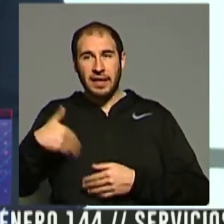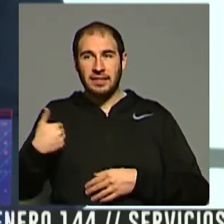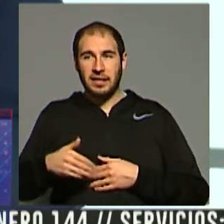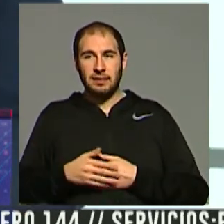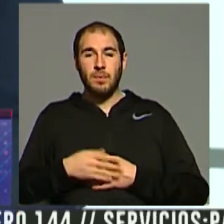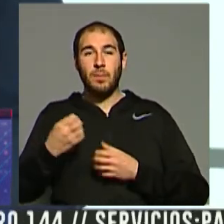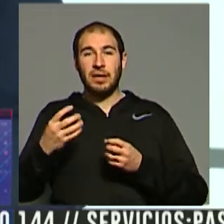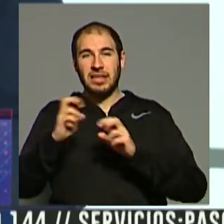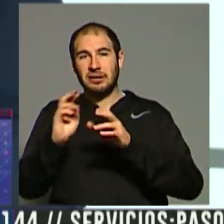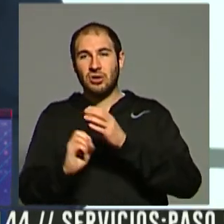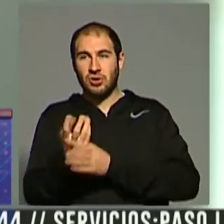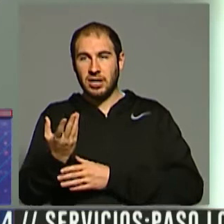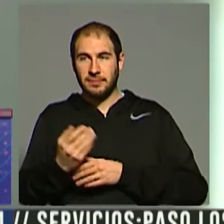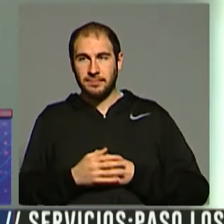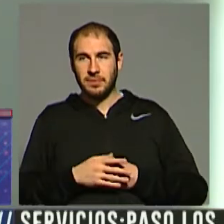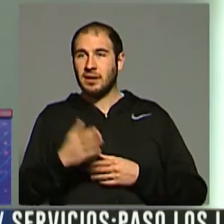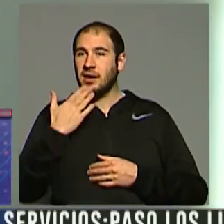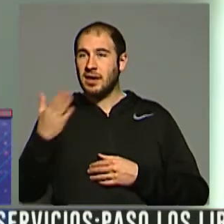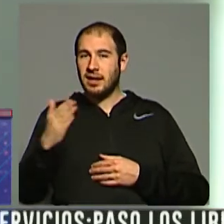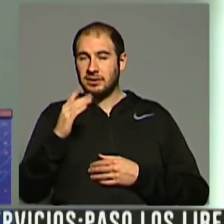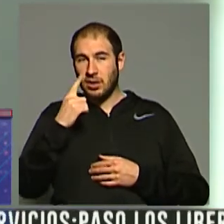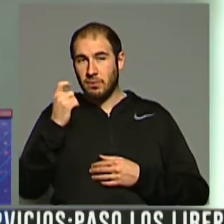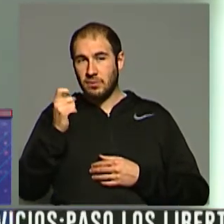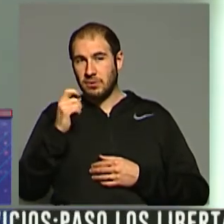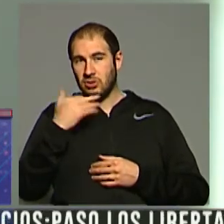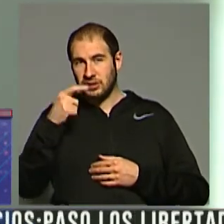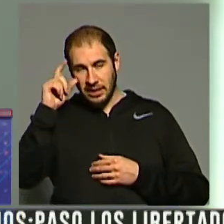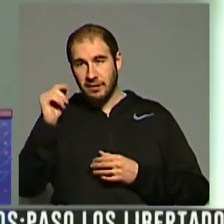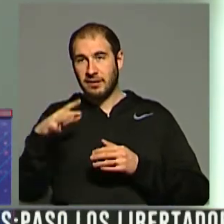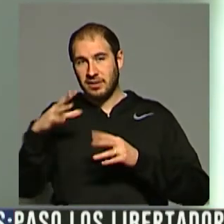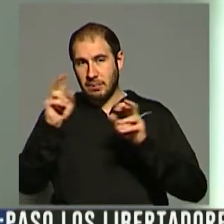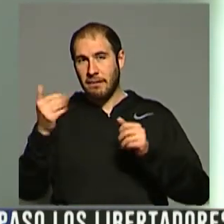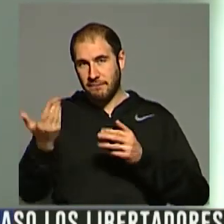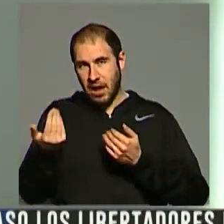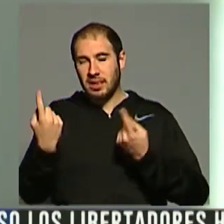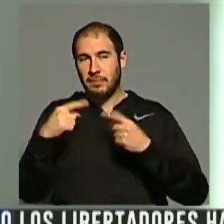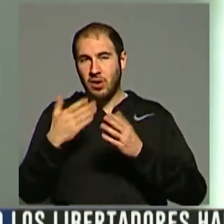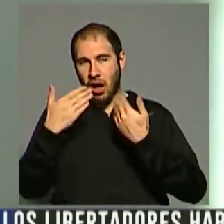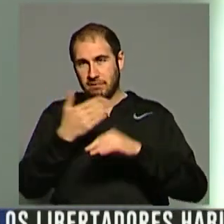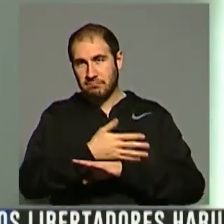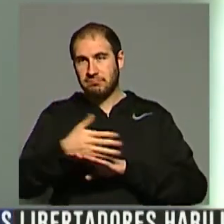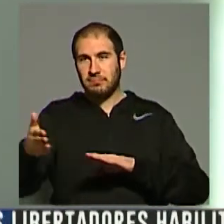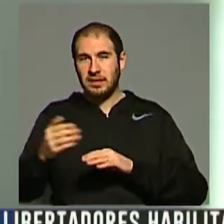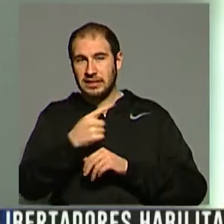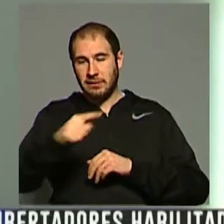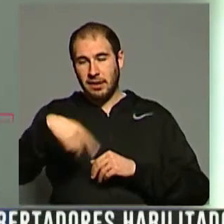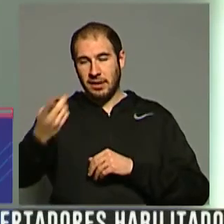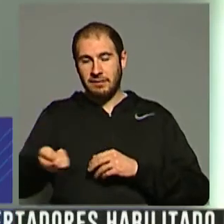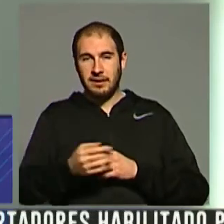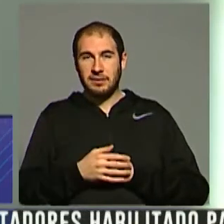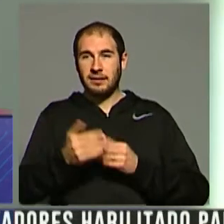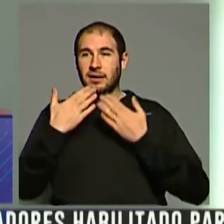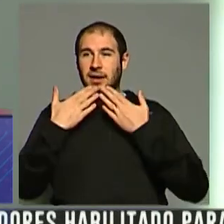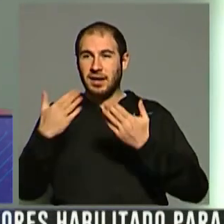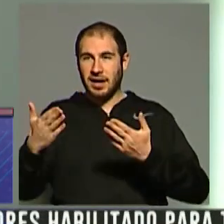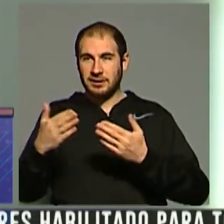fundamentalmente lo que es tecnología bueno muchísimas gracias jose nos quedan algunos temas pendientes pero seguramente los vamos a seguir hablando la semana que viene así que te